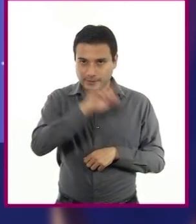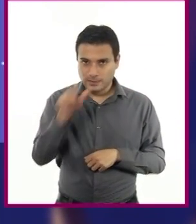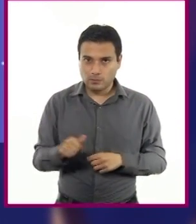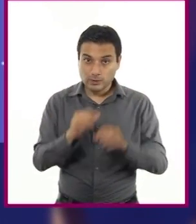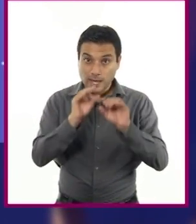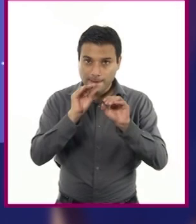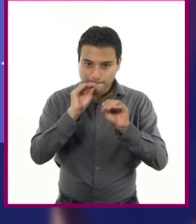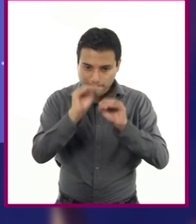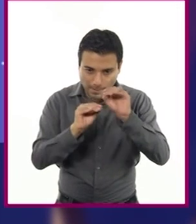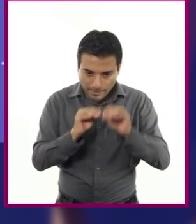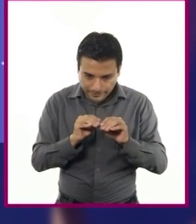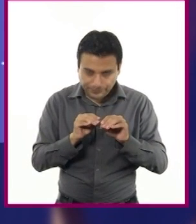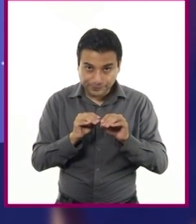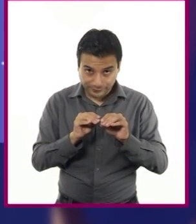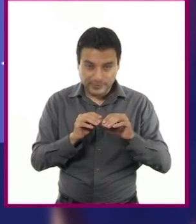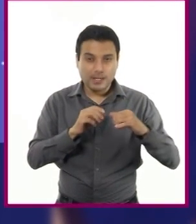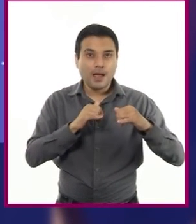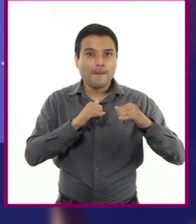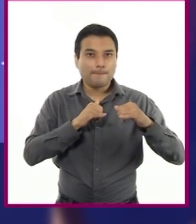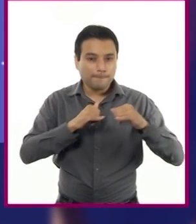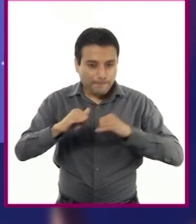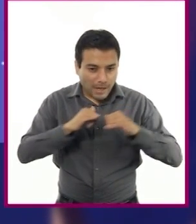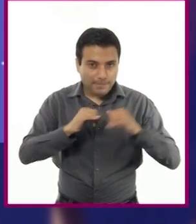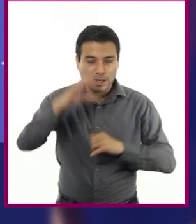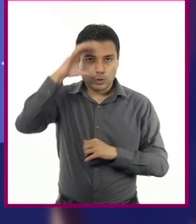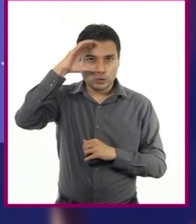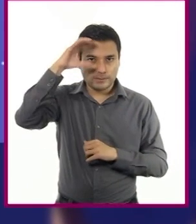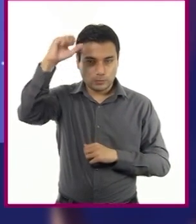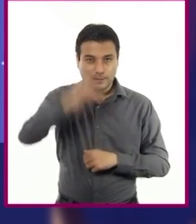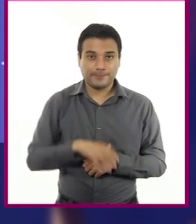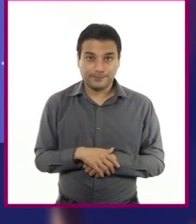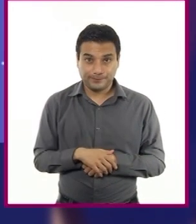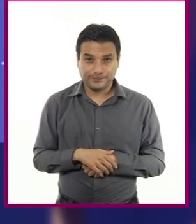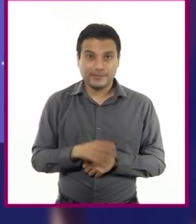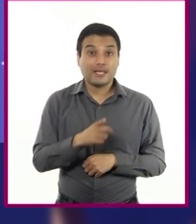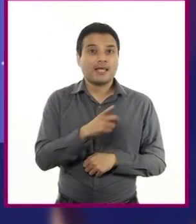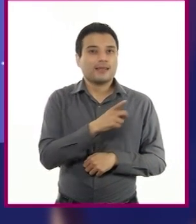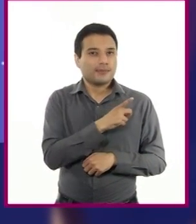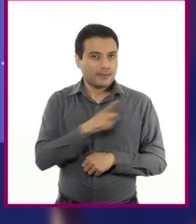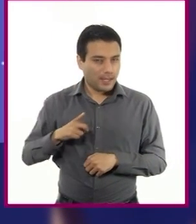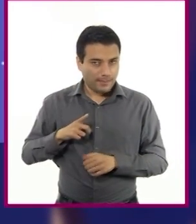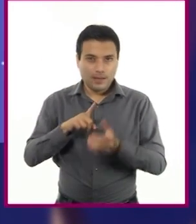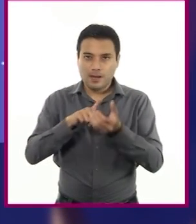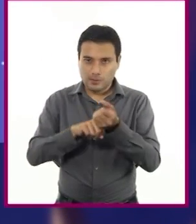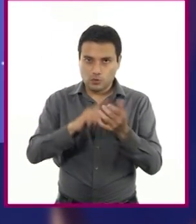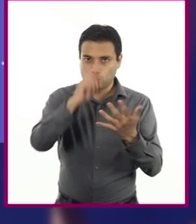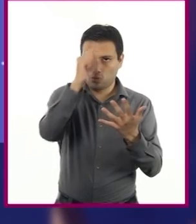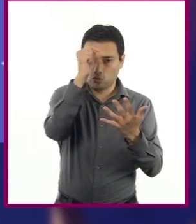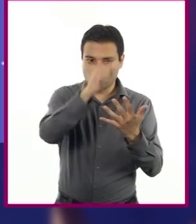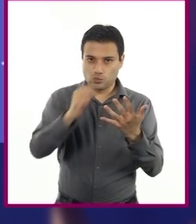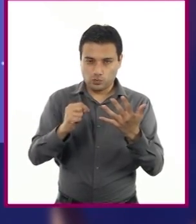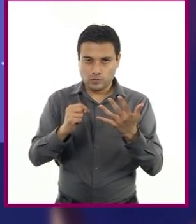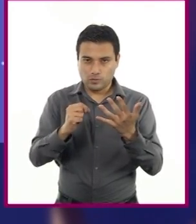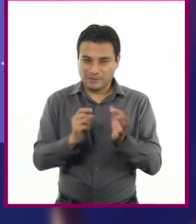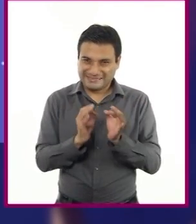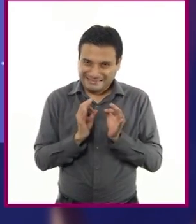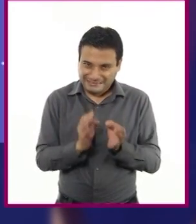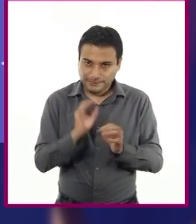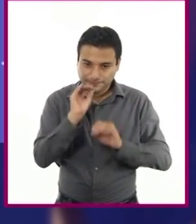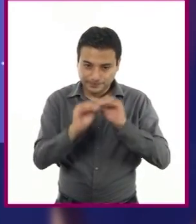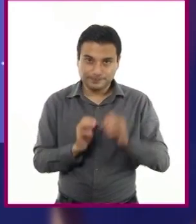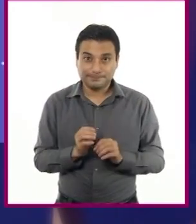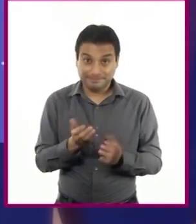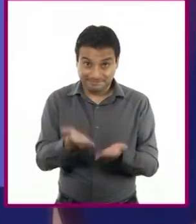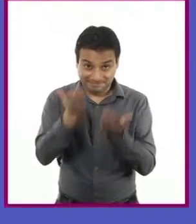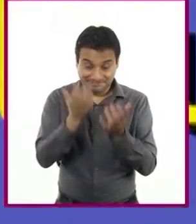mapa conceptual cuidando de que contenga los diversos elementos. ¿Listo? Manos